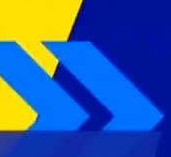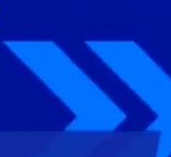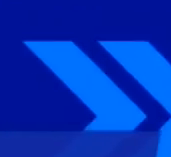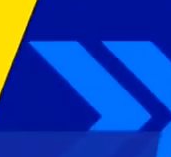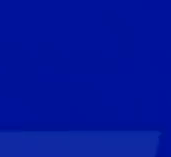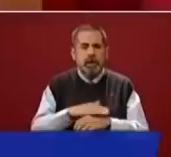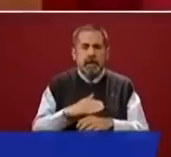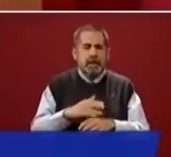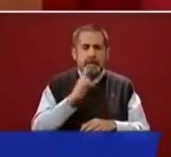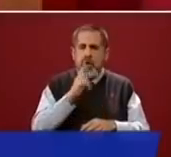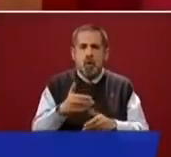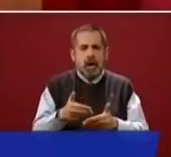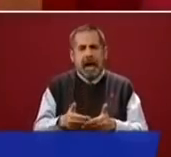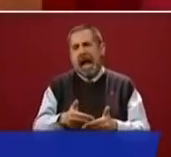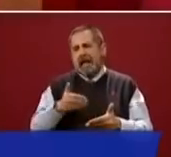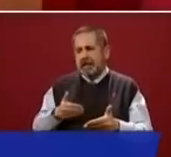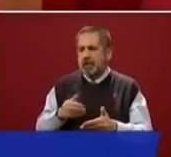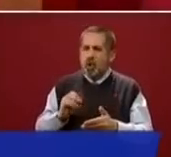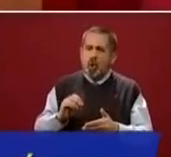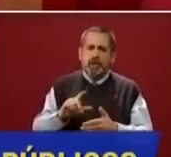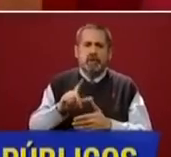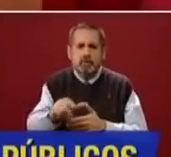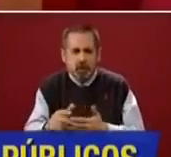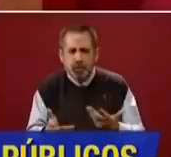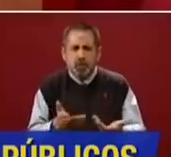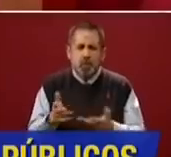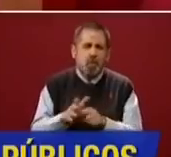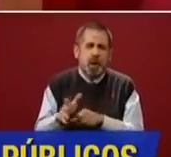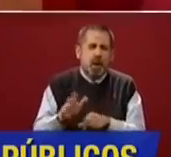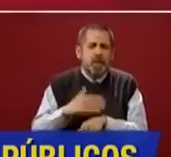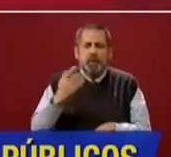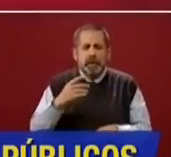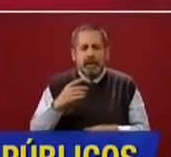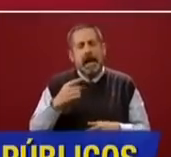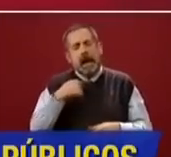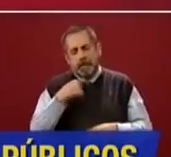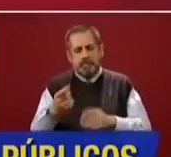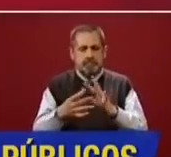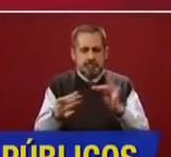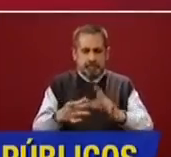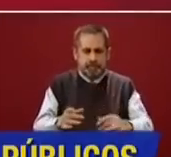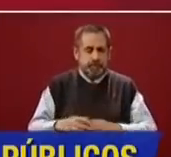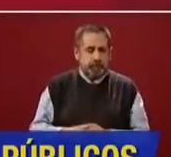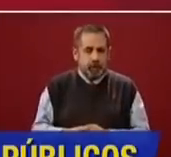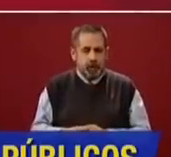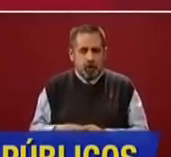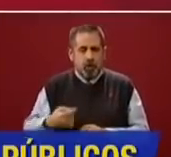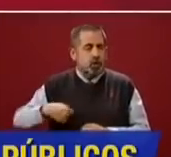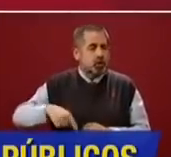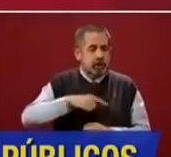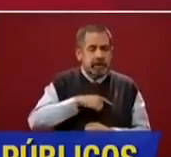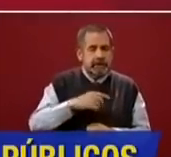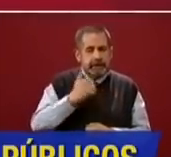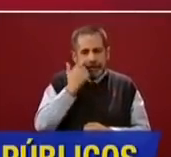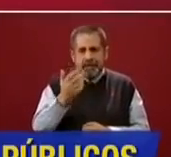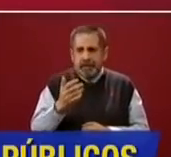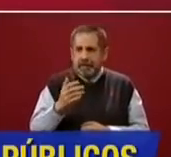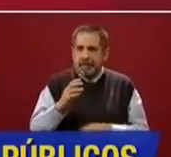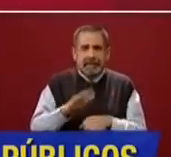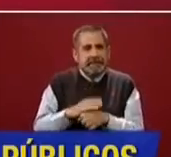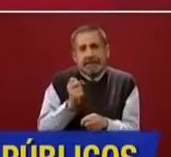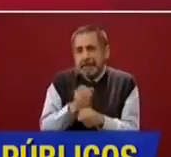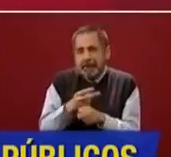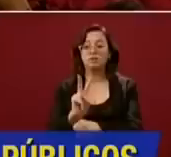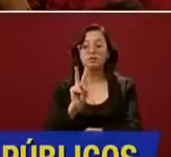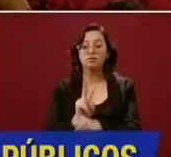prioritaria. López-Gatell agregó que la Secretaría de Salud no está impidiendo que los laboratorios privados realicen la prueba de COVID-19.